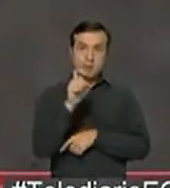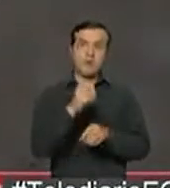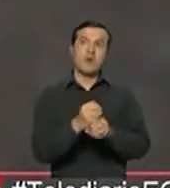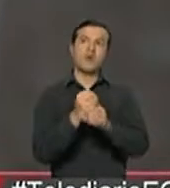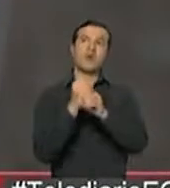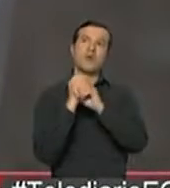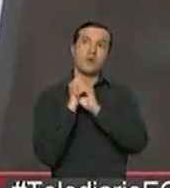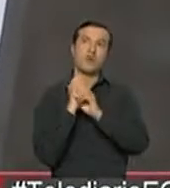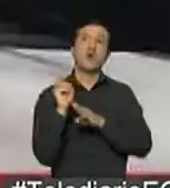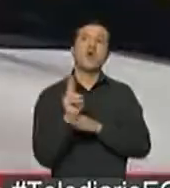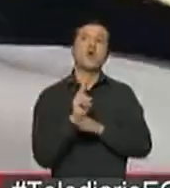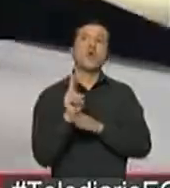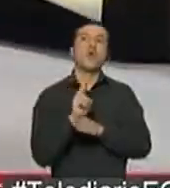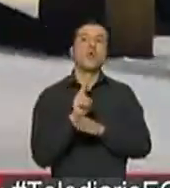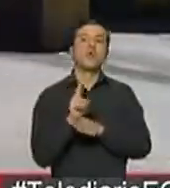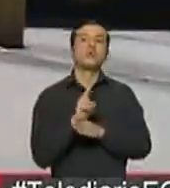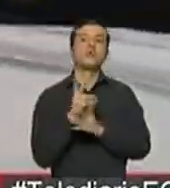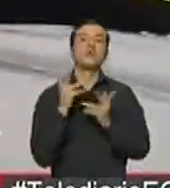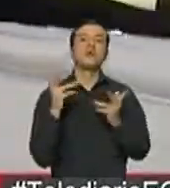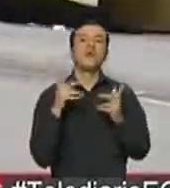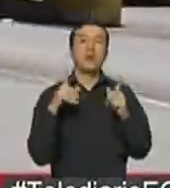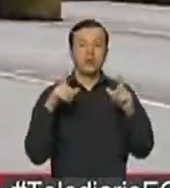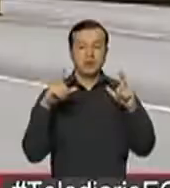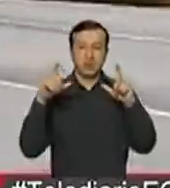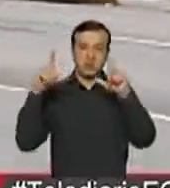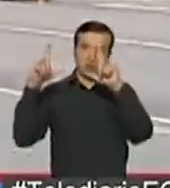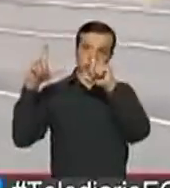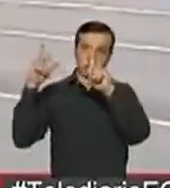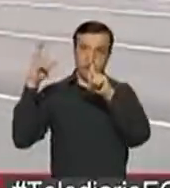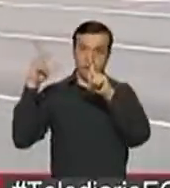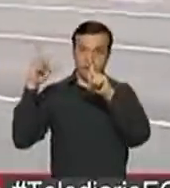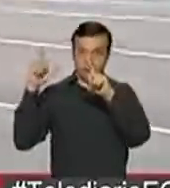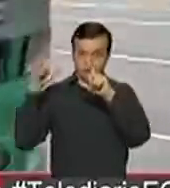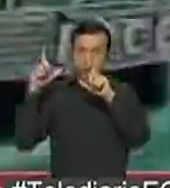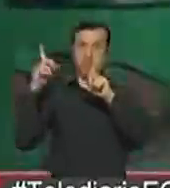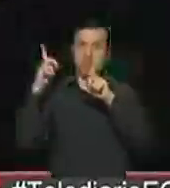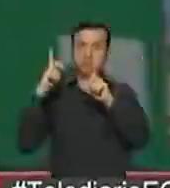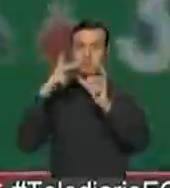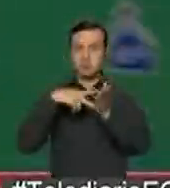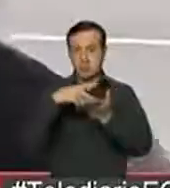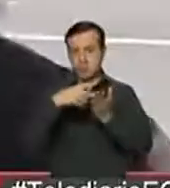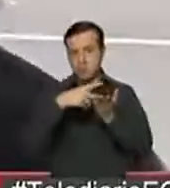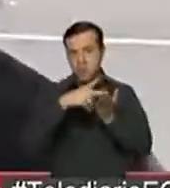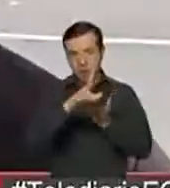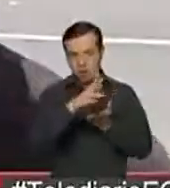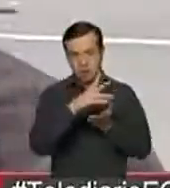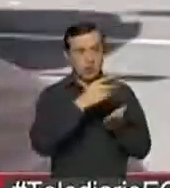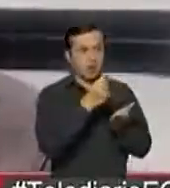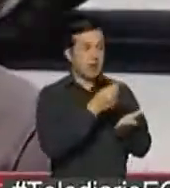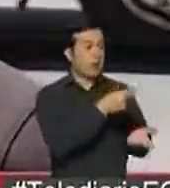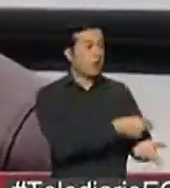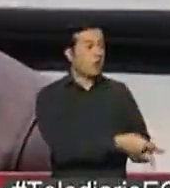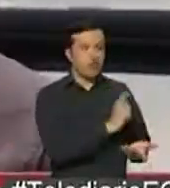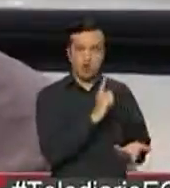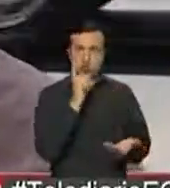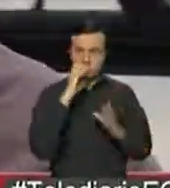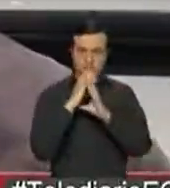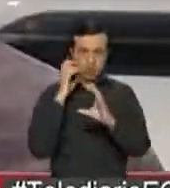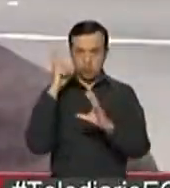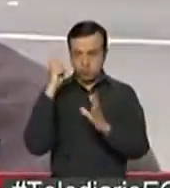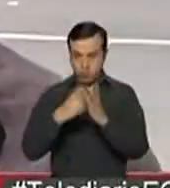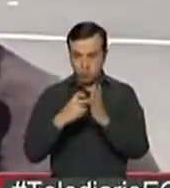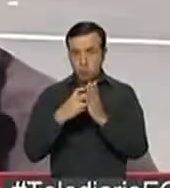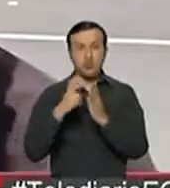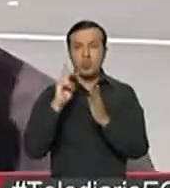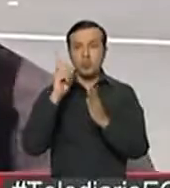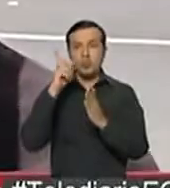dispositivo peaje express para el transporte de pasajeros en la autopista General Rumiñahui. Atendiendo un poco también la